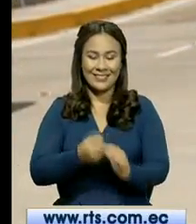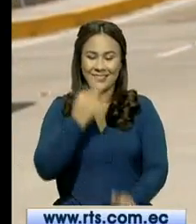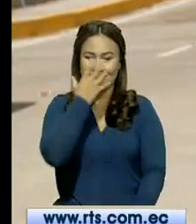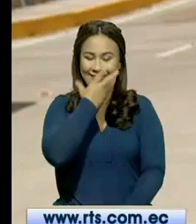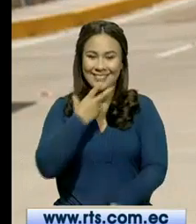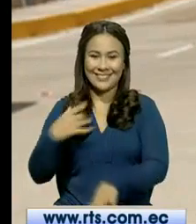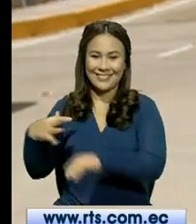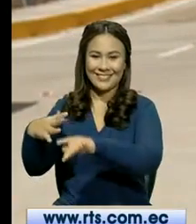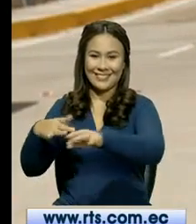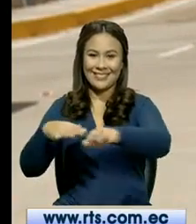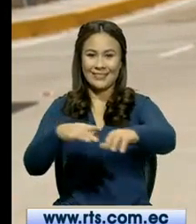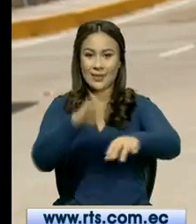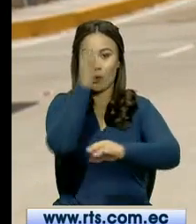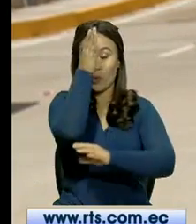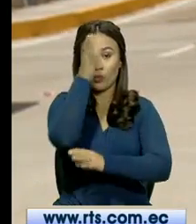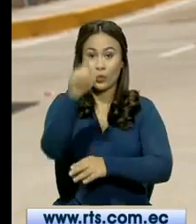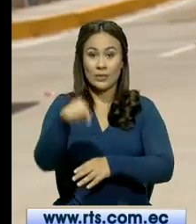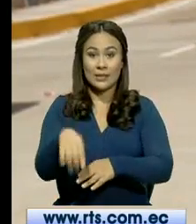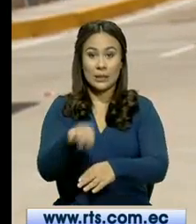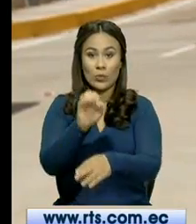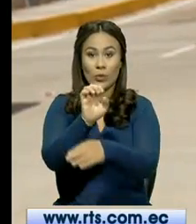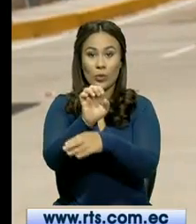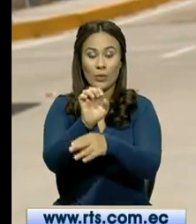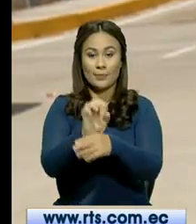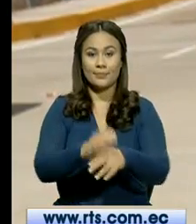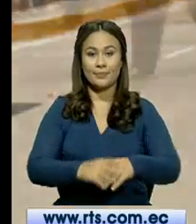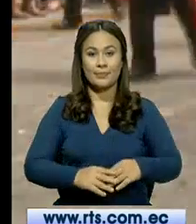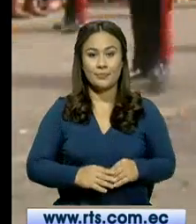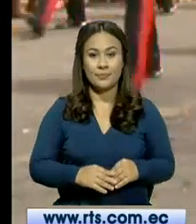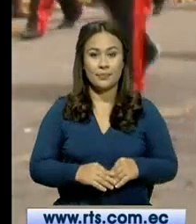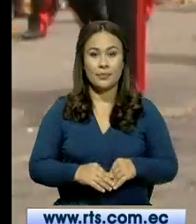desfile pluricultural aquí en Ecuador Multicolor.